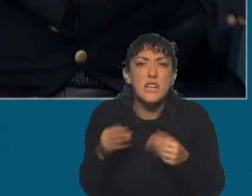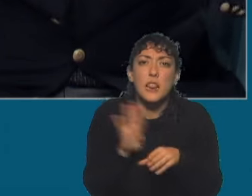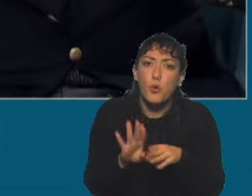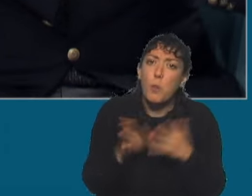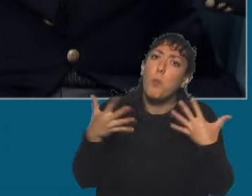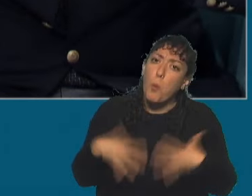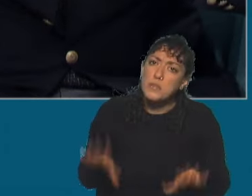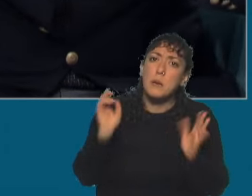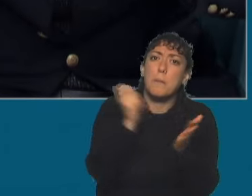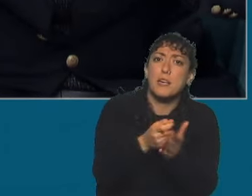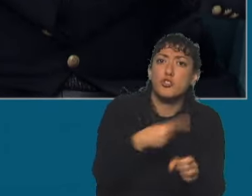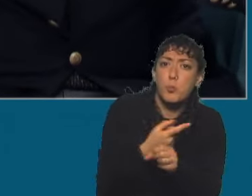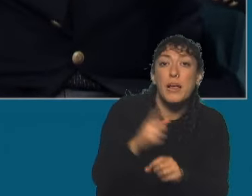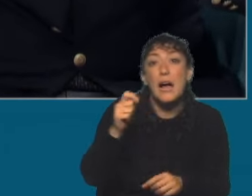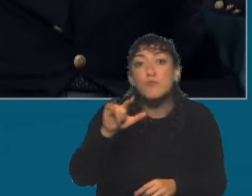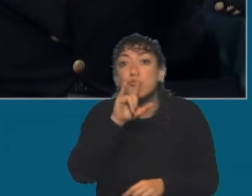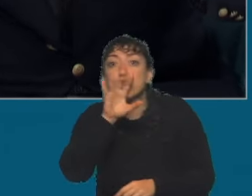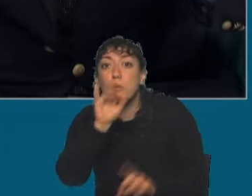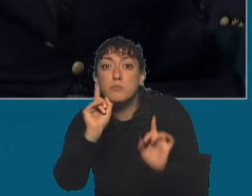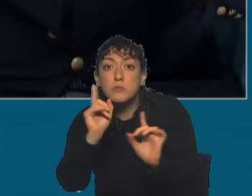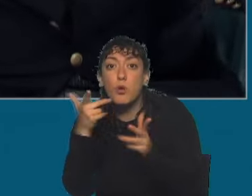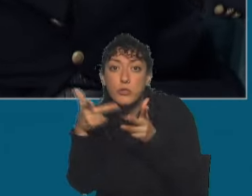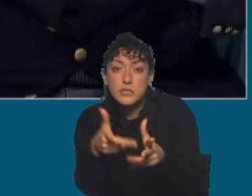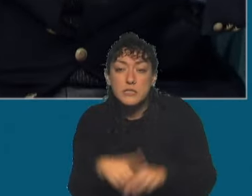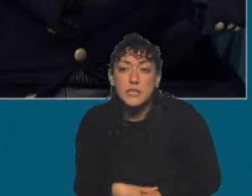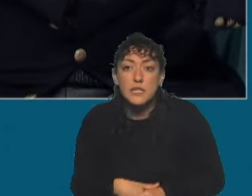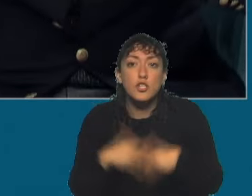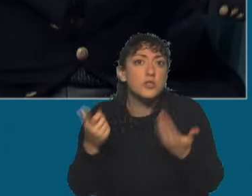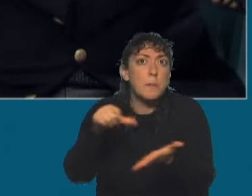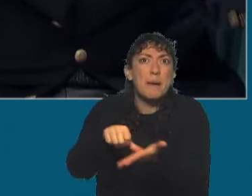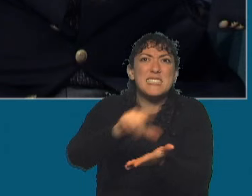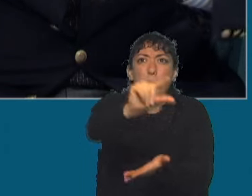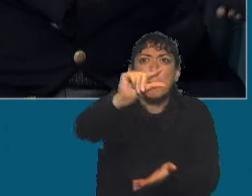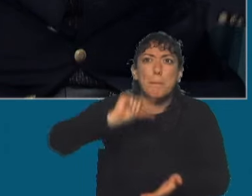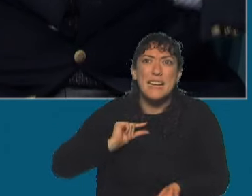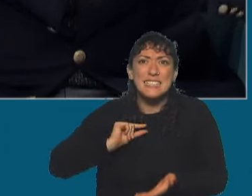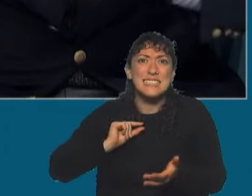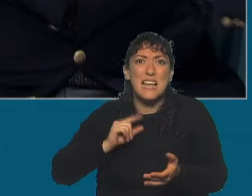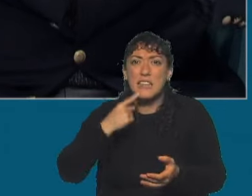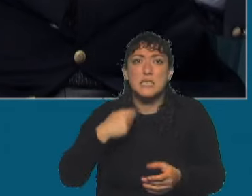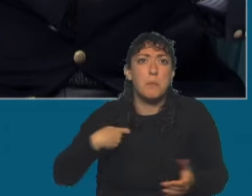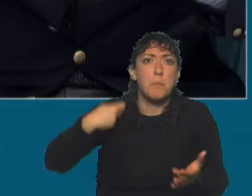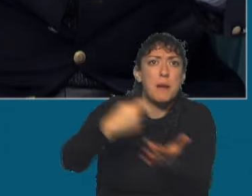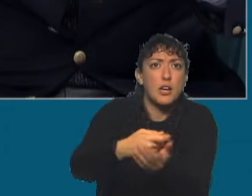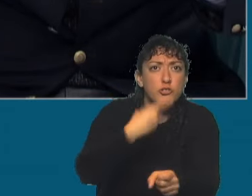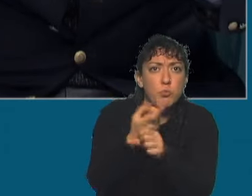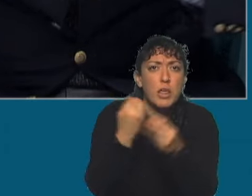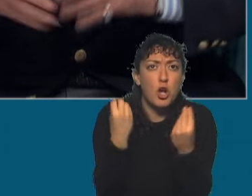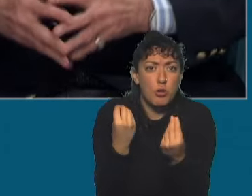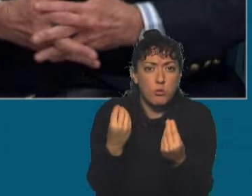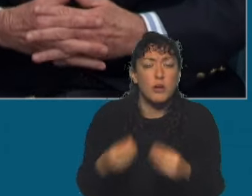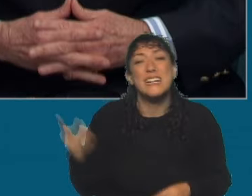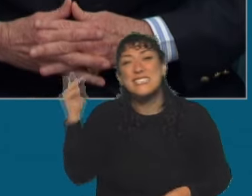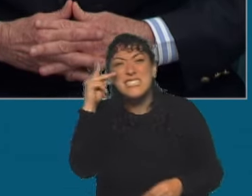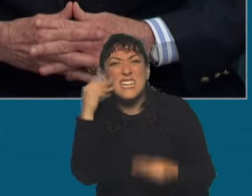pagar. Caputo. Caputo. ¿Cómo se le presta a un país que está diciendo que no va a poder pagar la deuda? ¿Qué pasó con Néstor